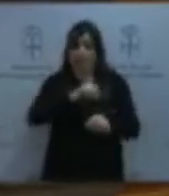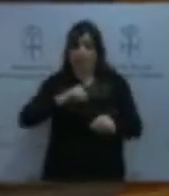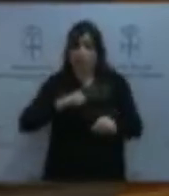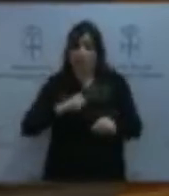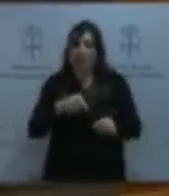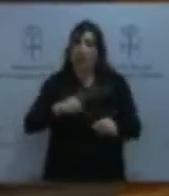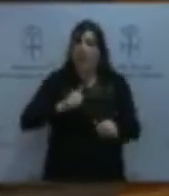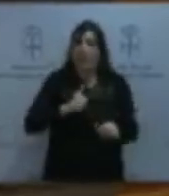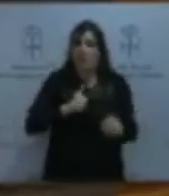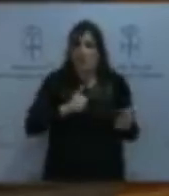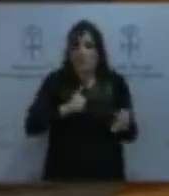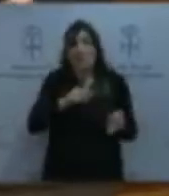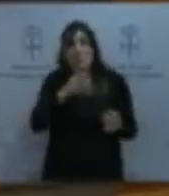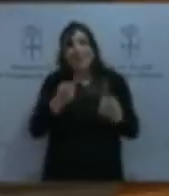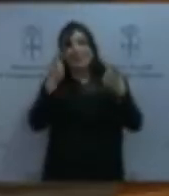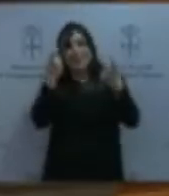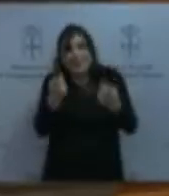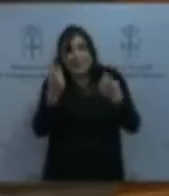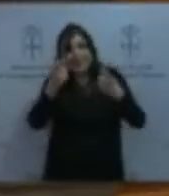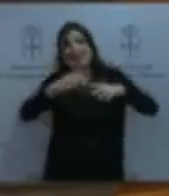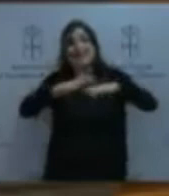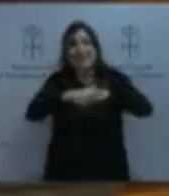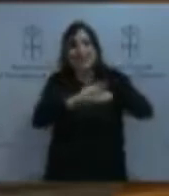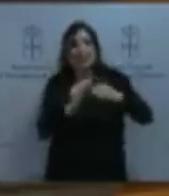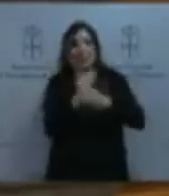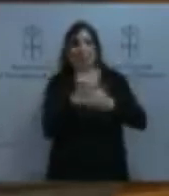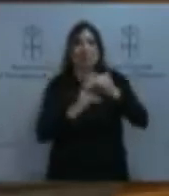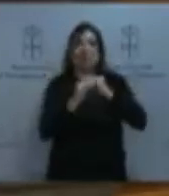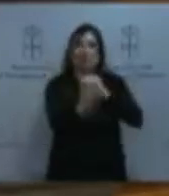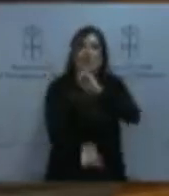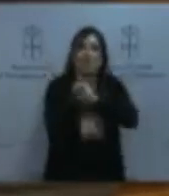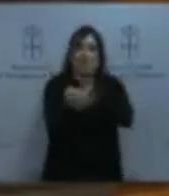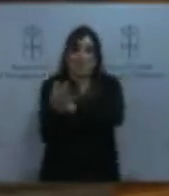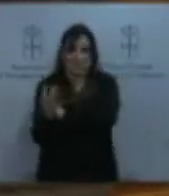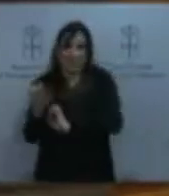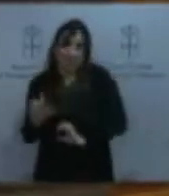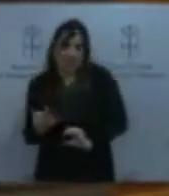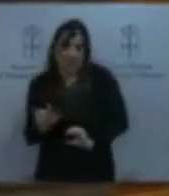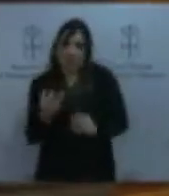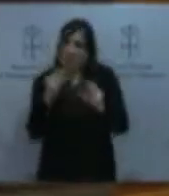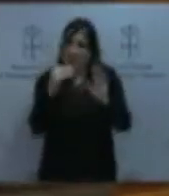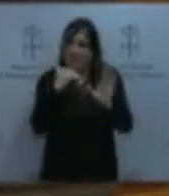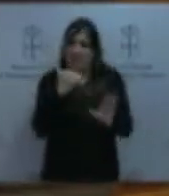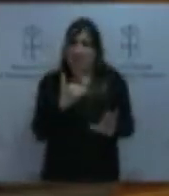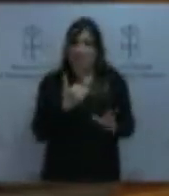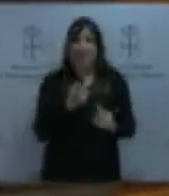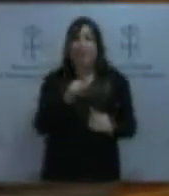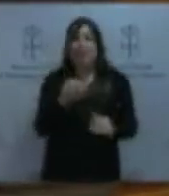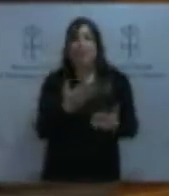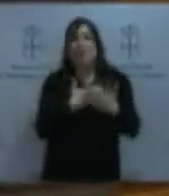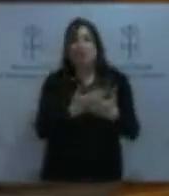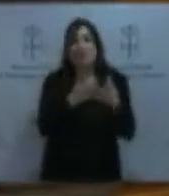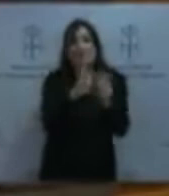de un tejido productivo sostenible. Y voy terminando. Hace falta confiar en nuevos sectores relacionados con los cuidados,